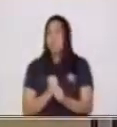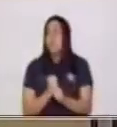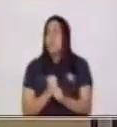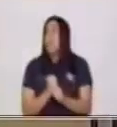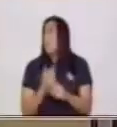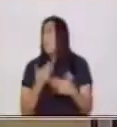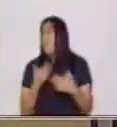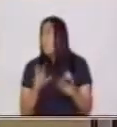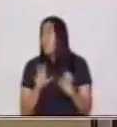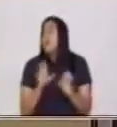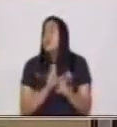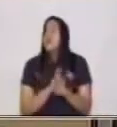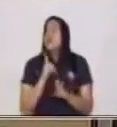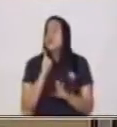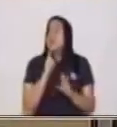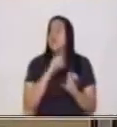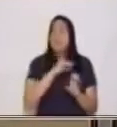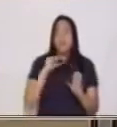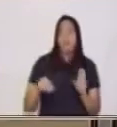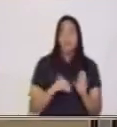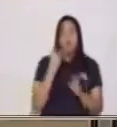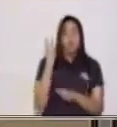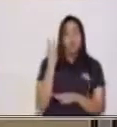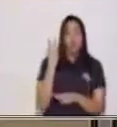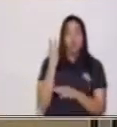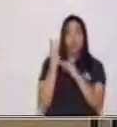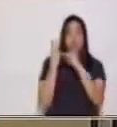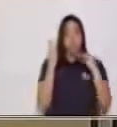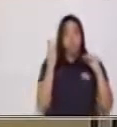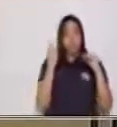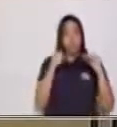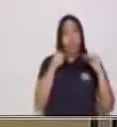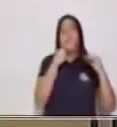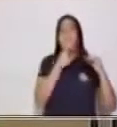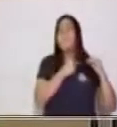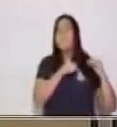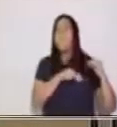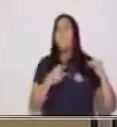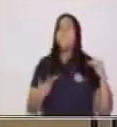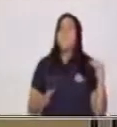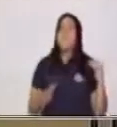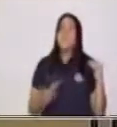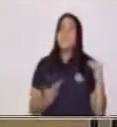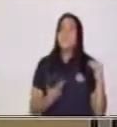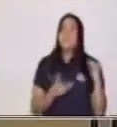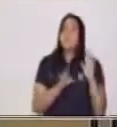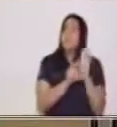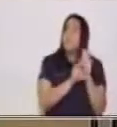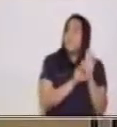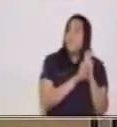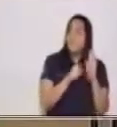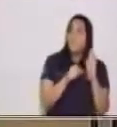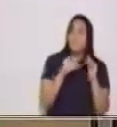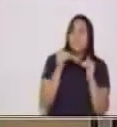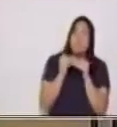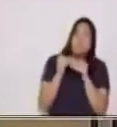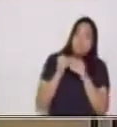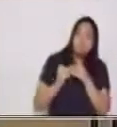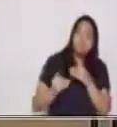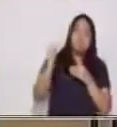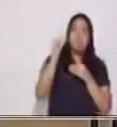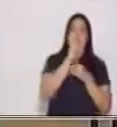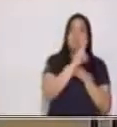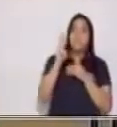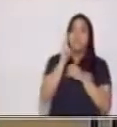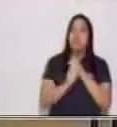Y de la ecuación 2 habíamos dicho, si dentro de 22